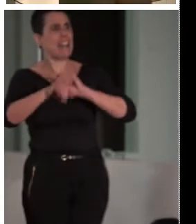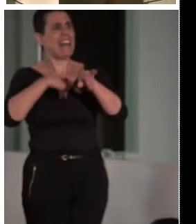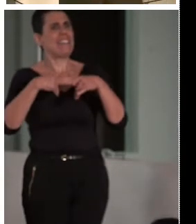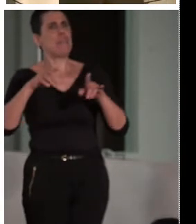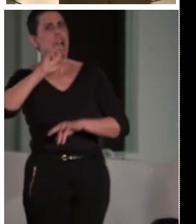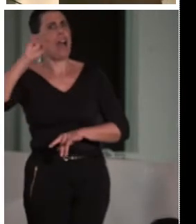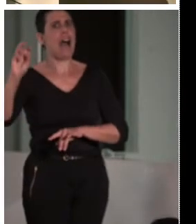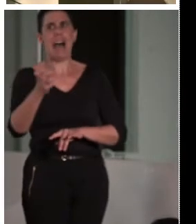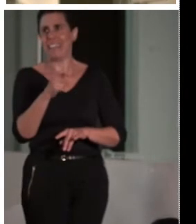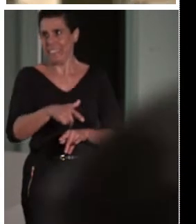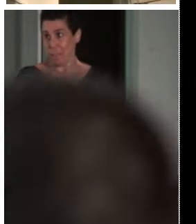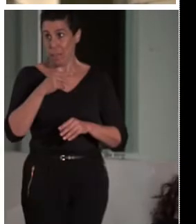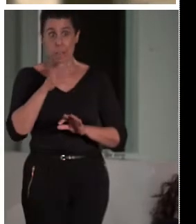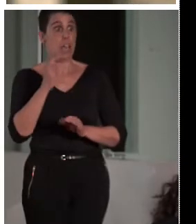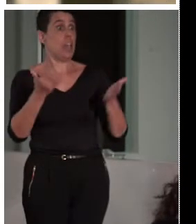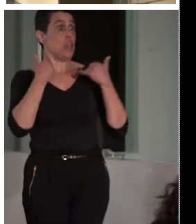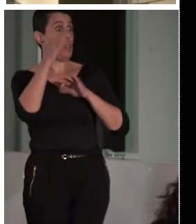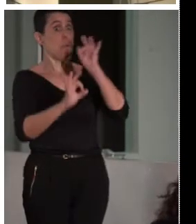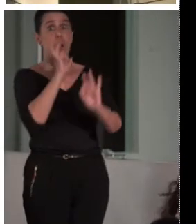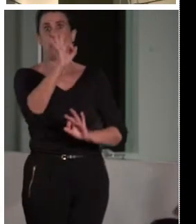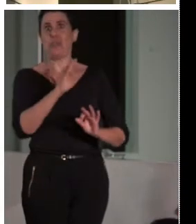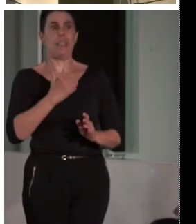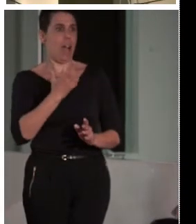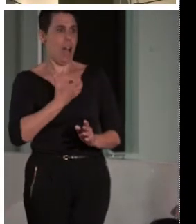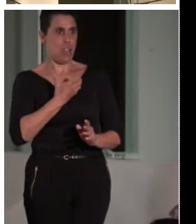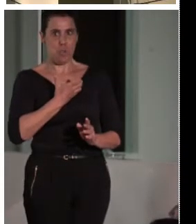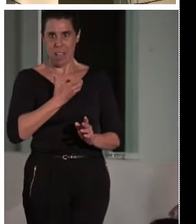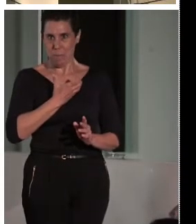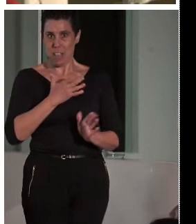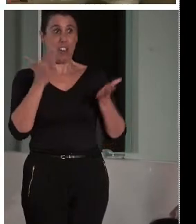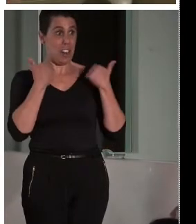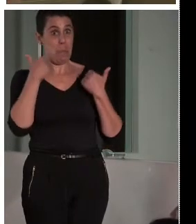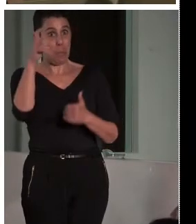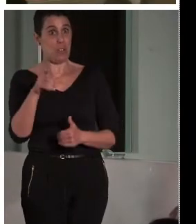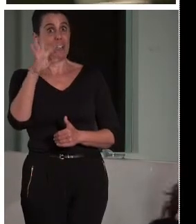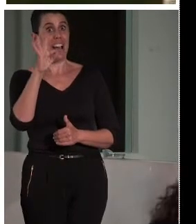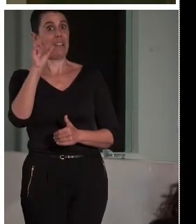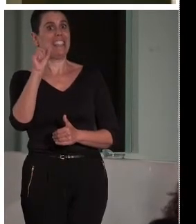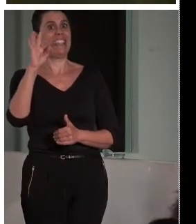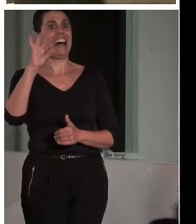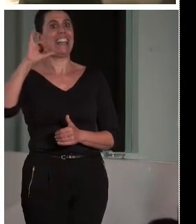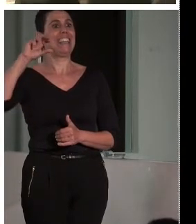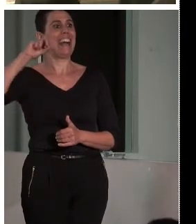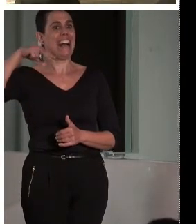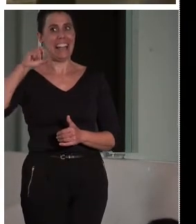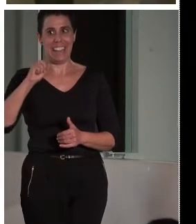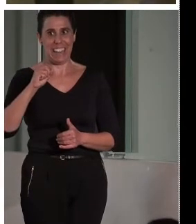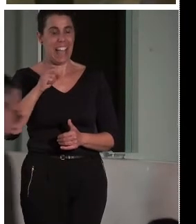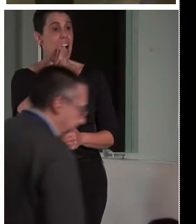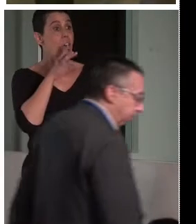del ayuntamiento y de y de tatiana bueno vamos a terminar